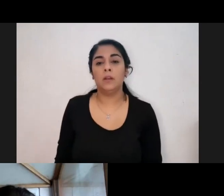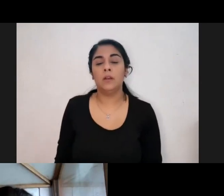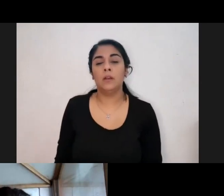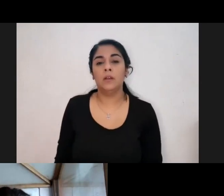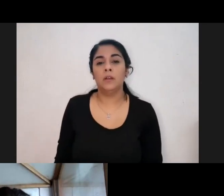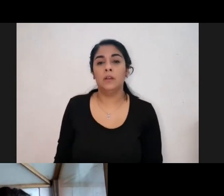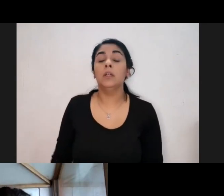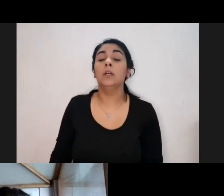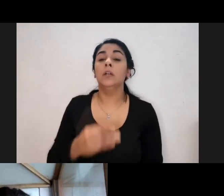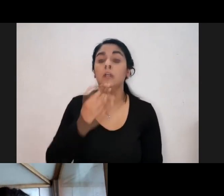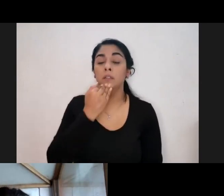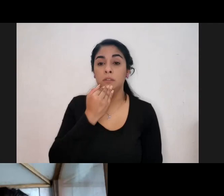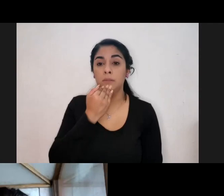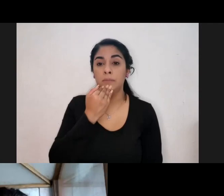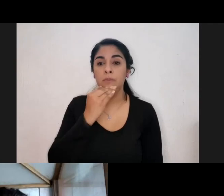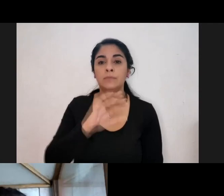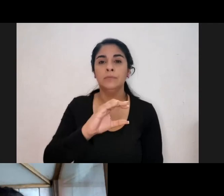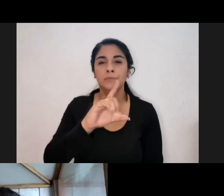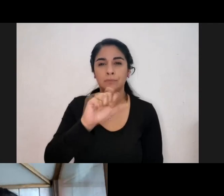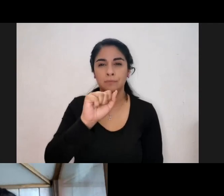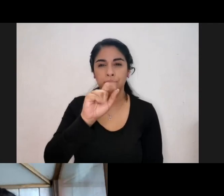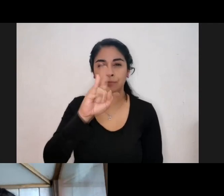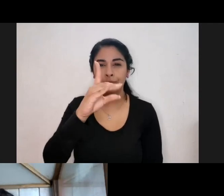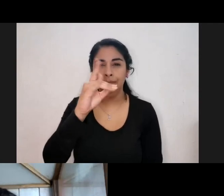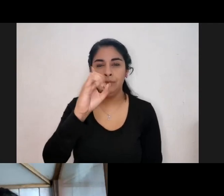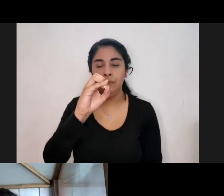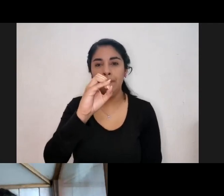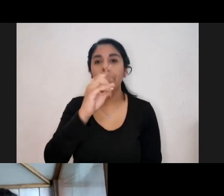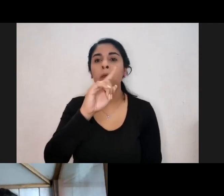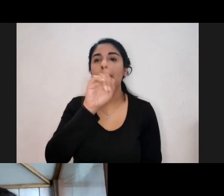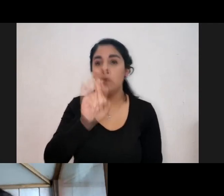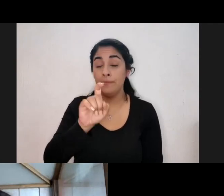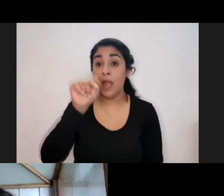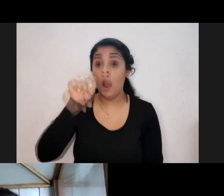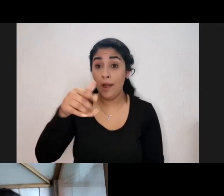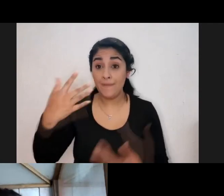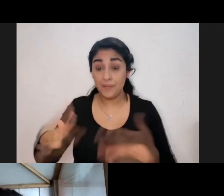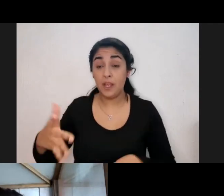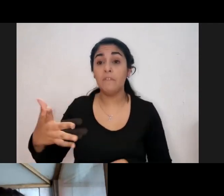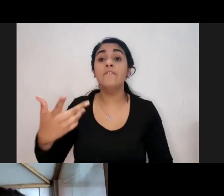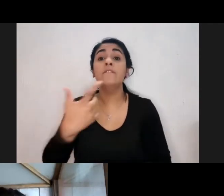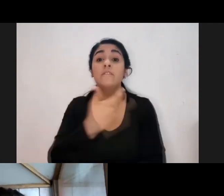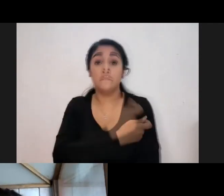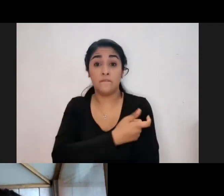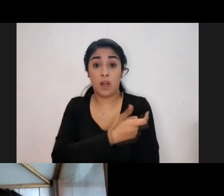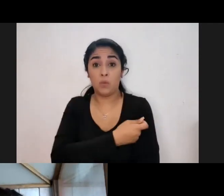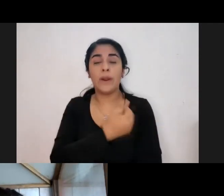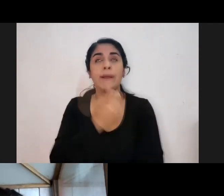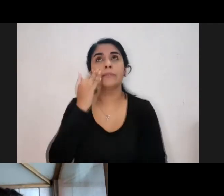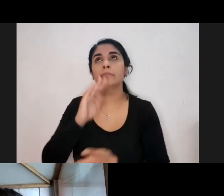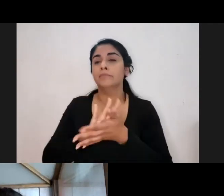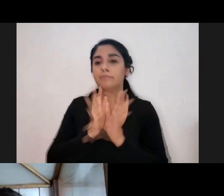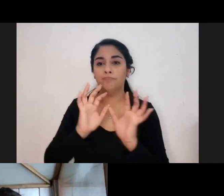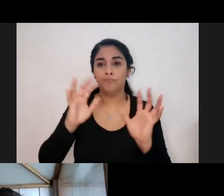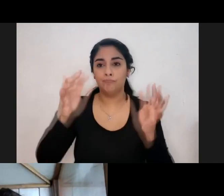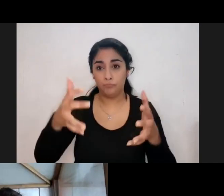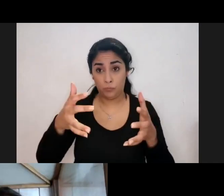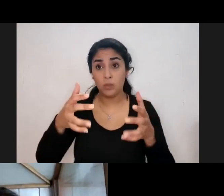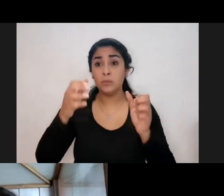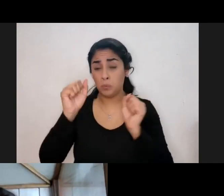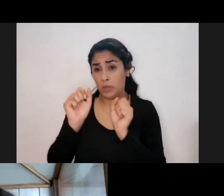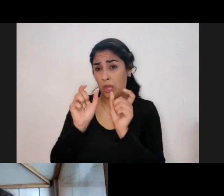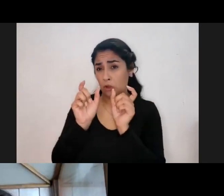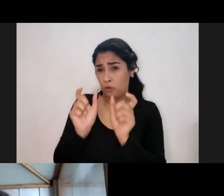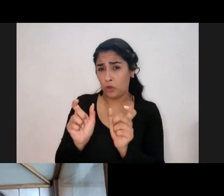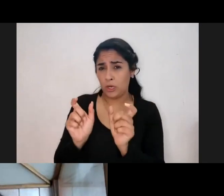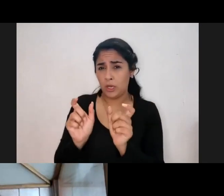También Claudio pregunta, ahora que las vacunas están llegando a una buena parte del mundo, ¿se podrá controlar la aparición de